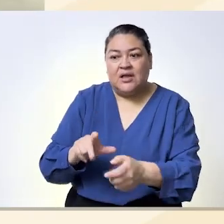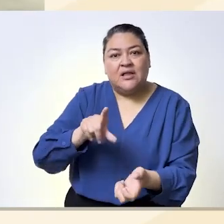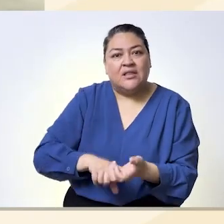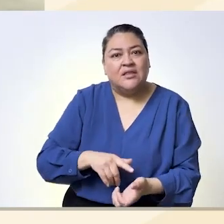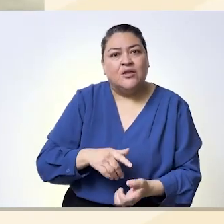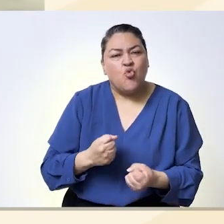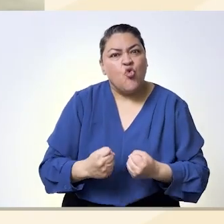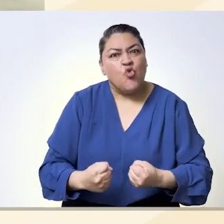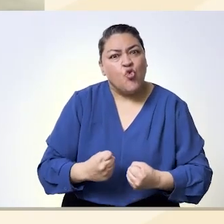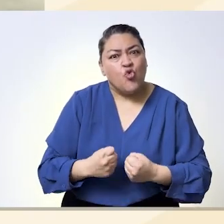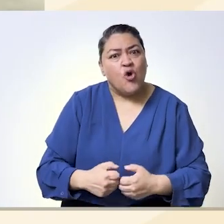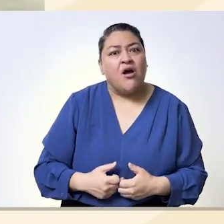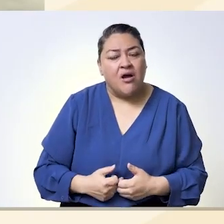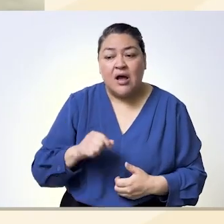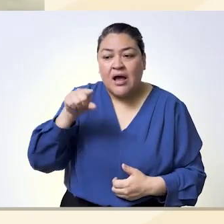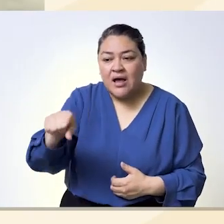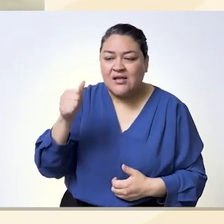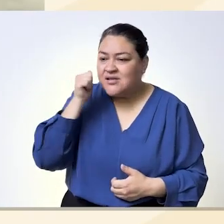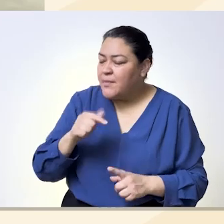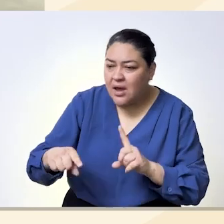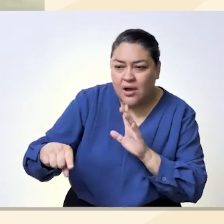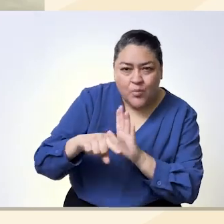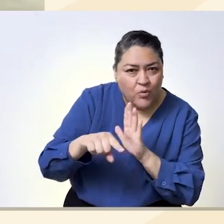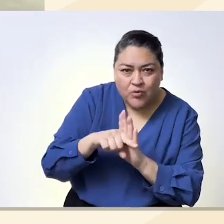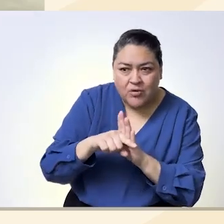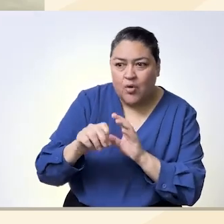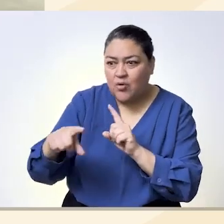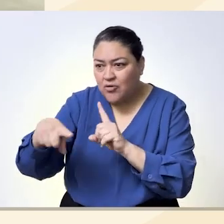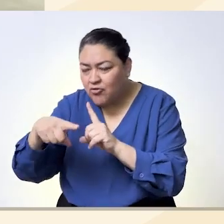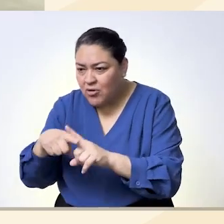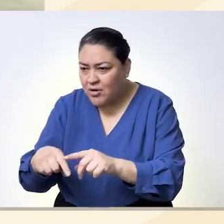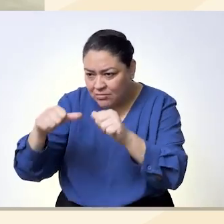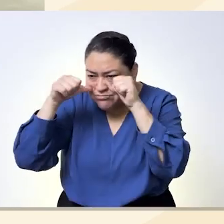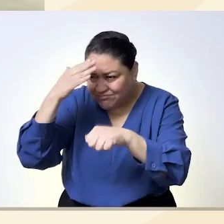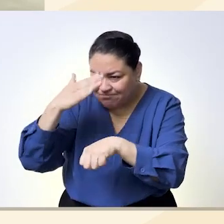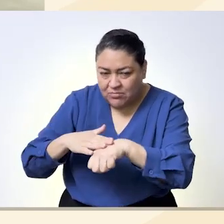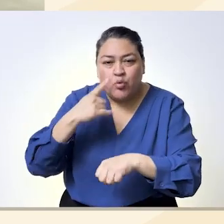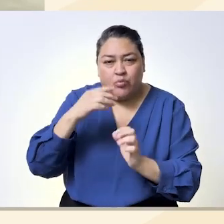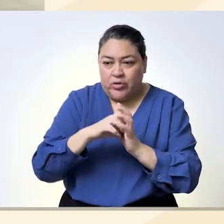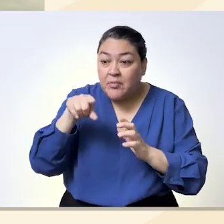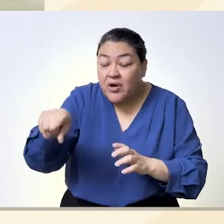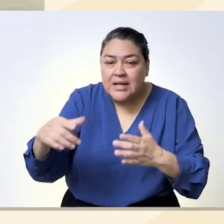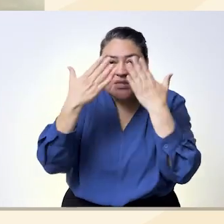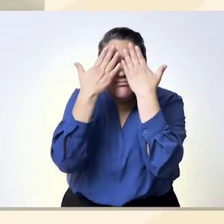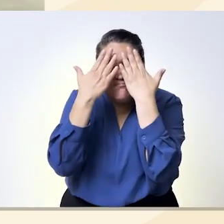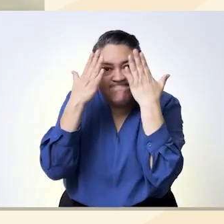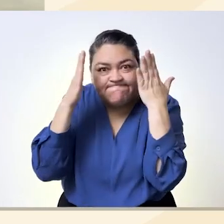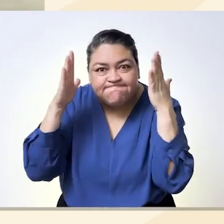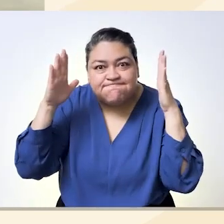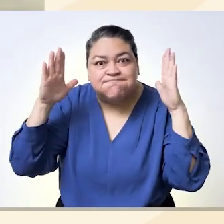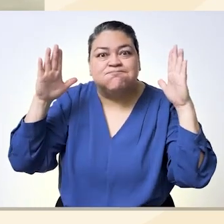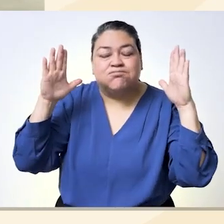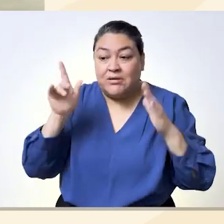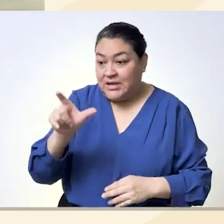como muy intensa y muy fuerte de ver lo mejor de las cosas y lo peor de las cosas. O sea, como una perspectiva tan